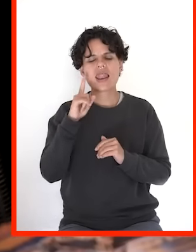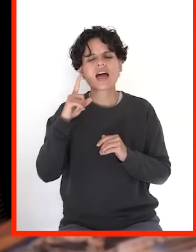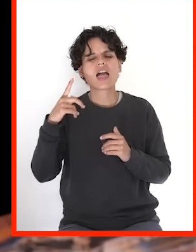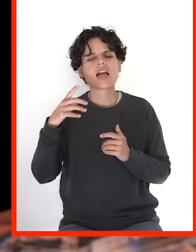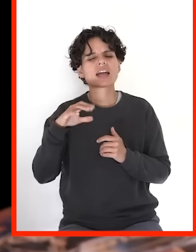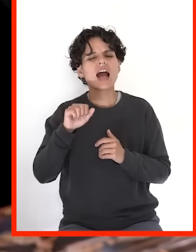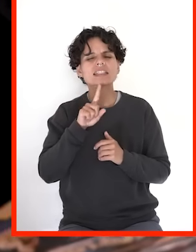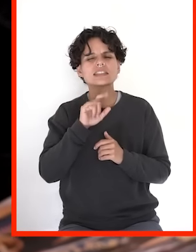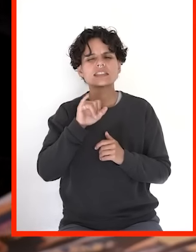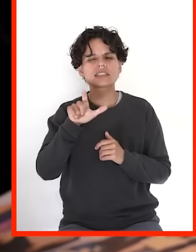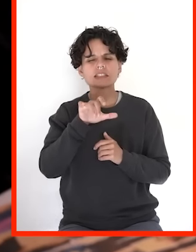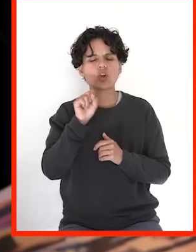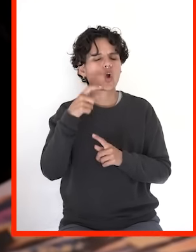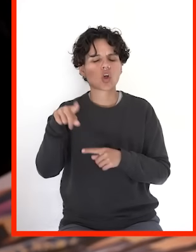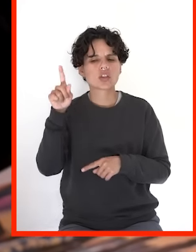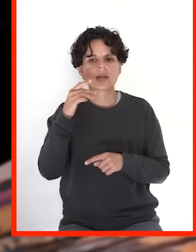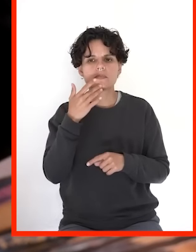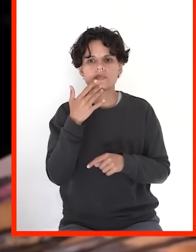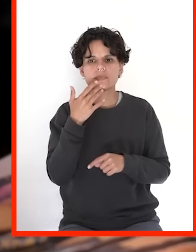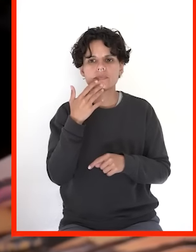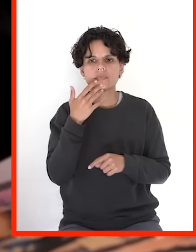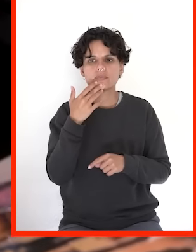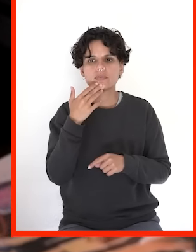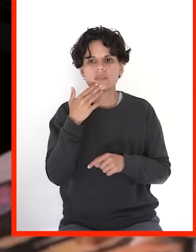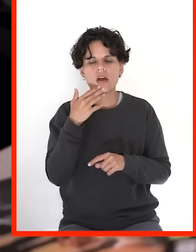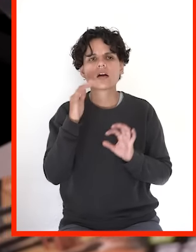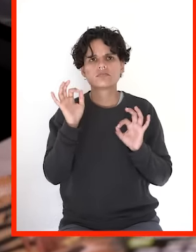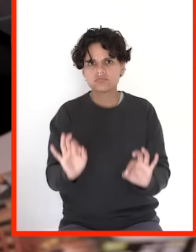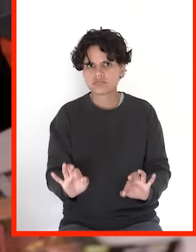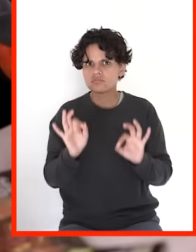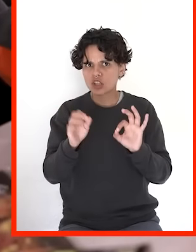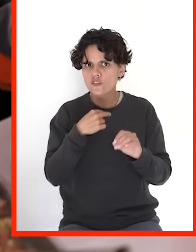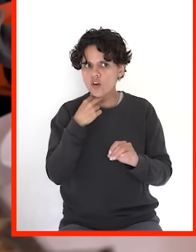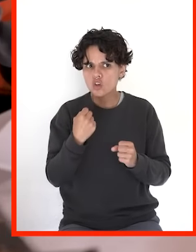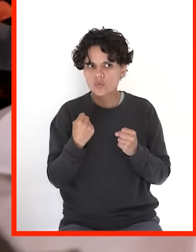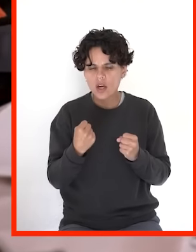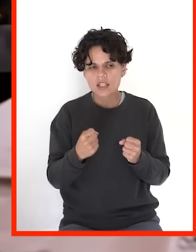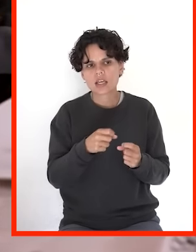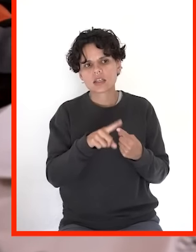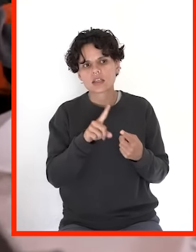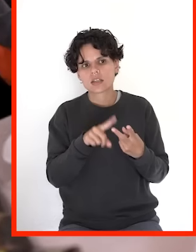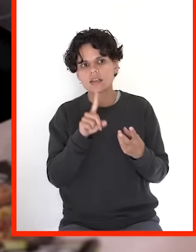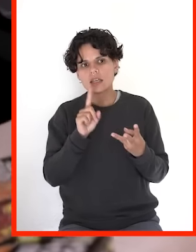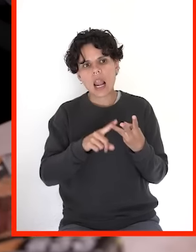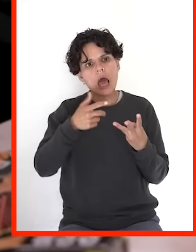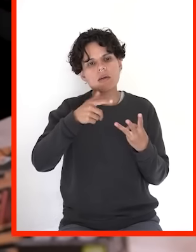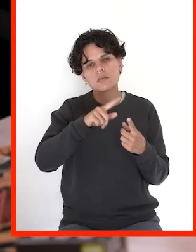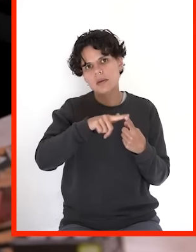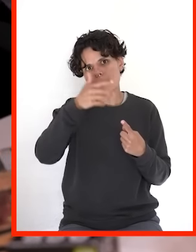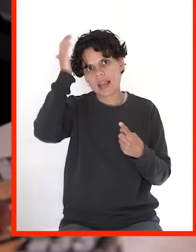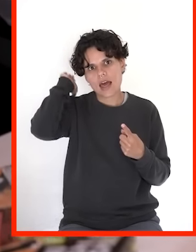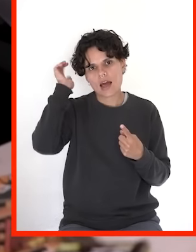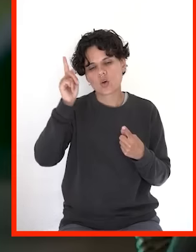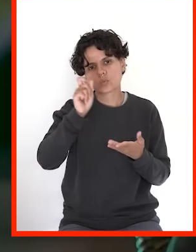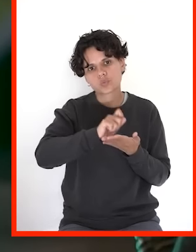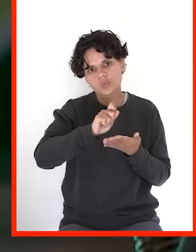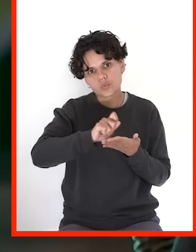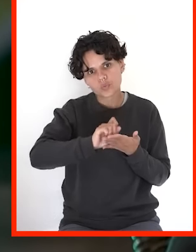Es una maravilla. Yochi o Jet Castillo, ese roca tiene. Es una maravilla. Y está el otro, el que escribe también, el peladito. Sí, el Imec.